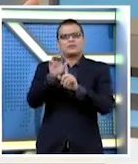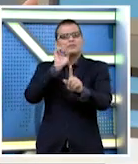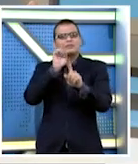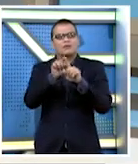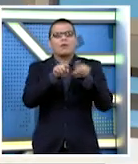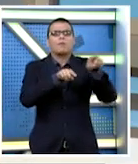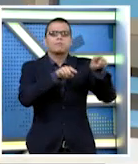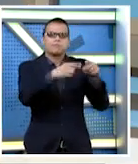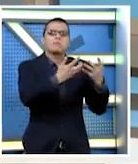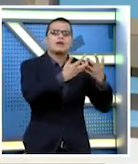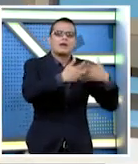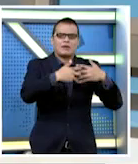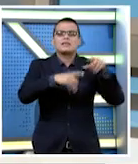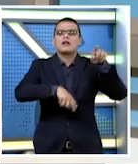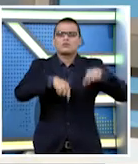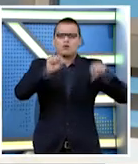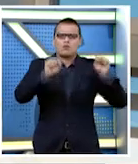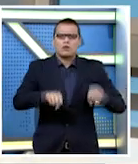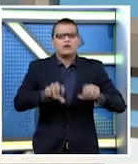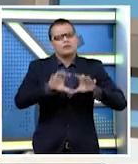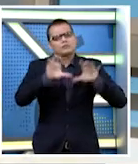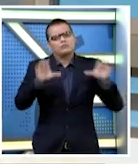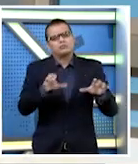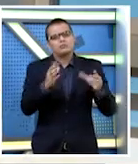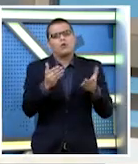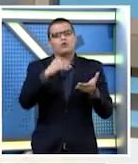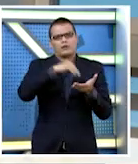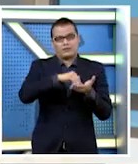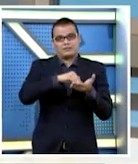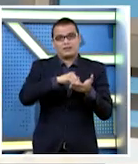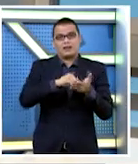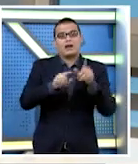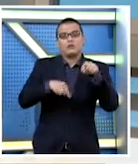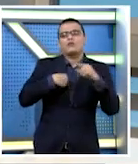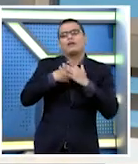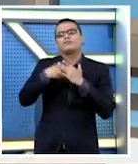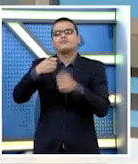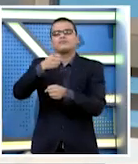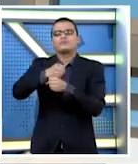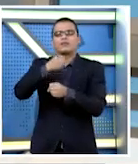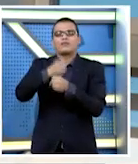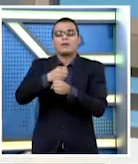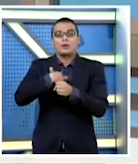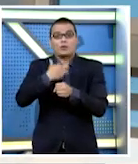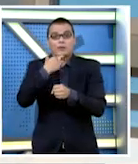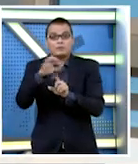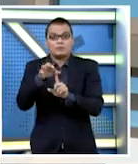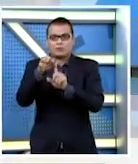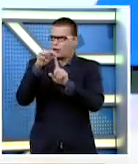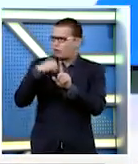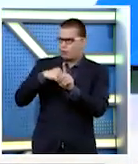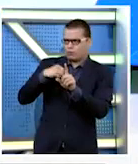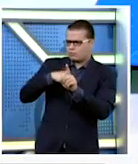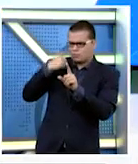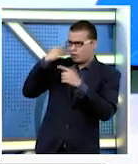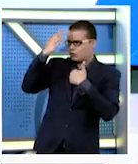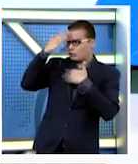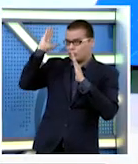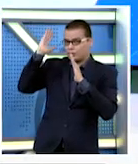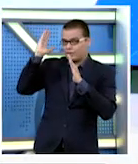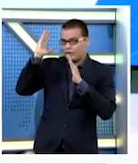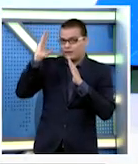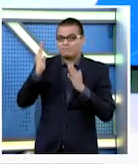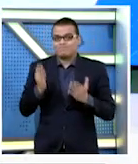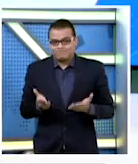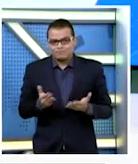de la economía. Los ciudadanos en las calles desconocían la obligatoriedad de llevar un pasaporte sanitario digital. Así es, Katherine, documento